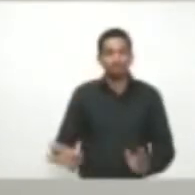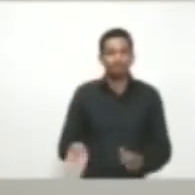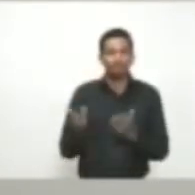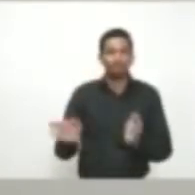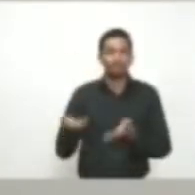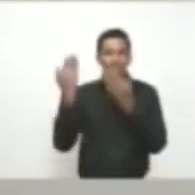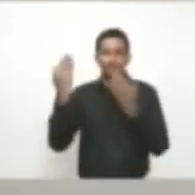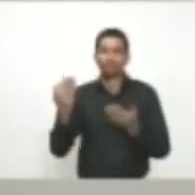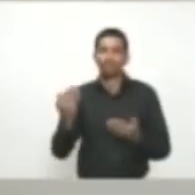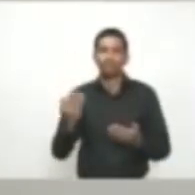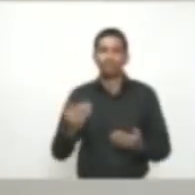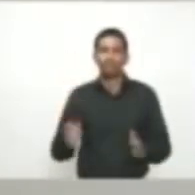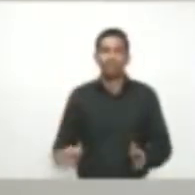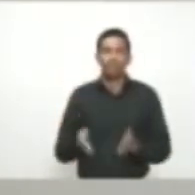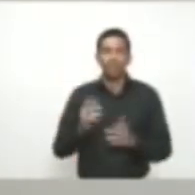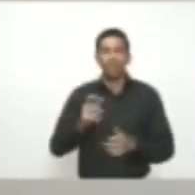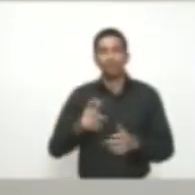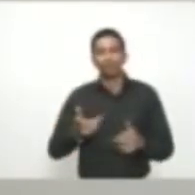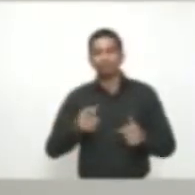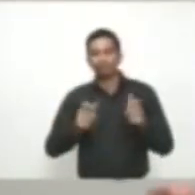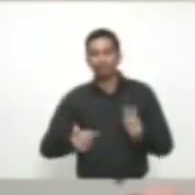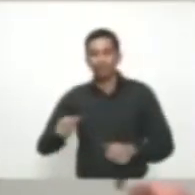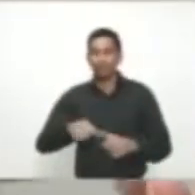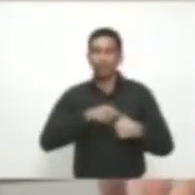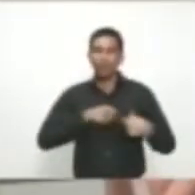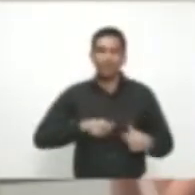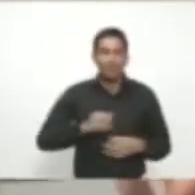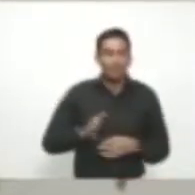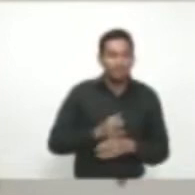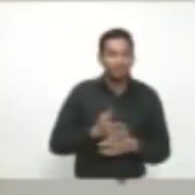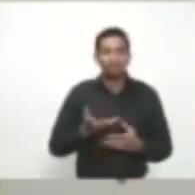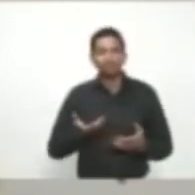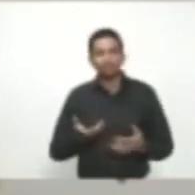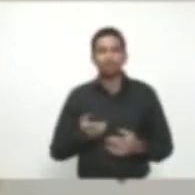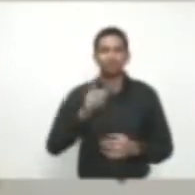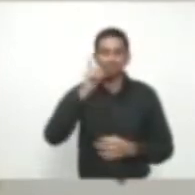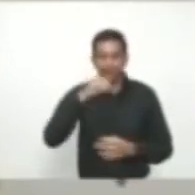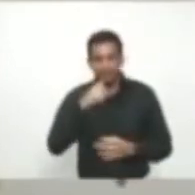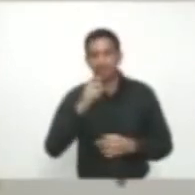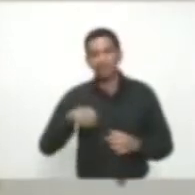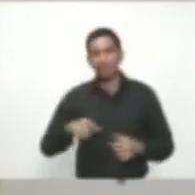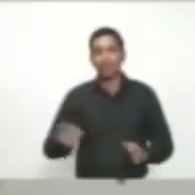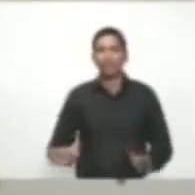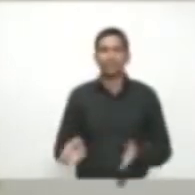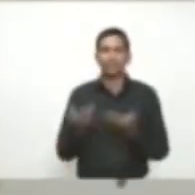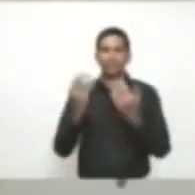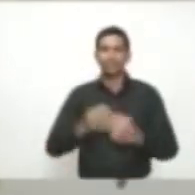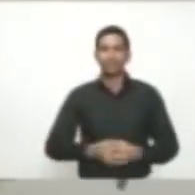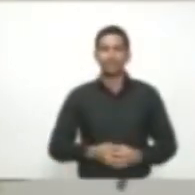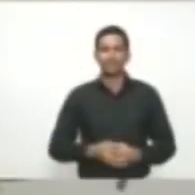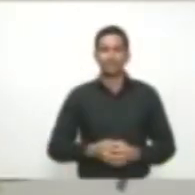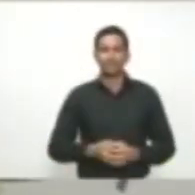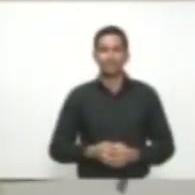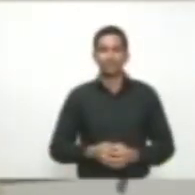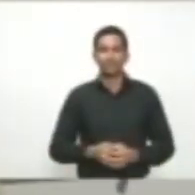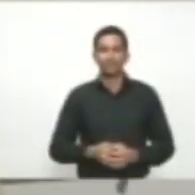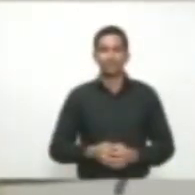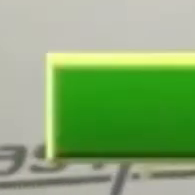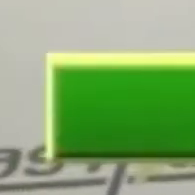corazones afligidos. ¿Cómo explicarme qué pasó? Pero de ti me